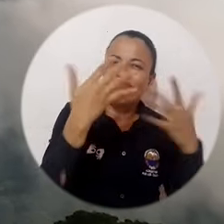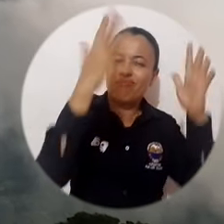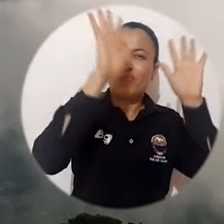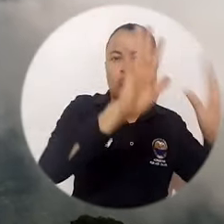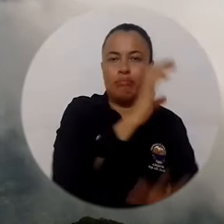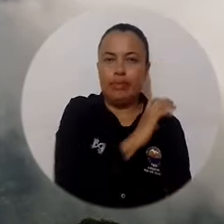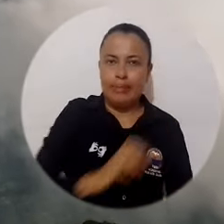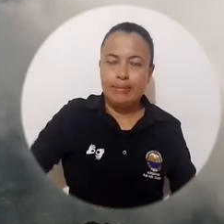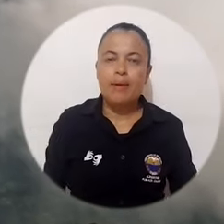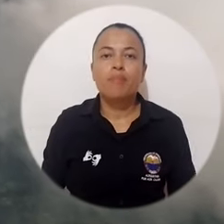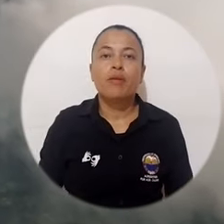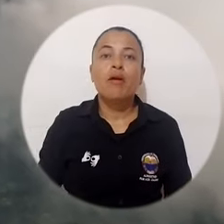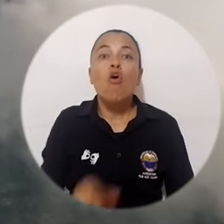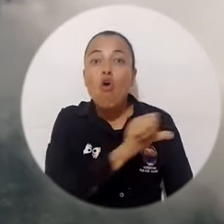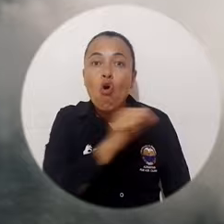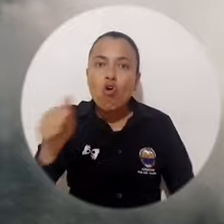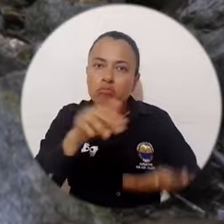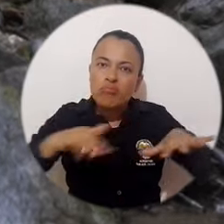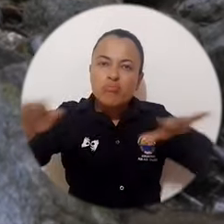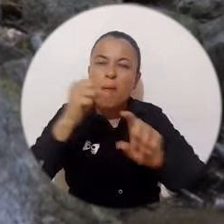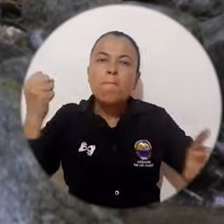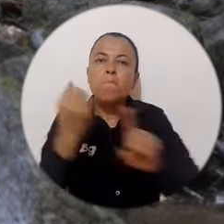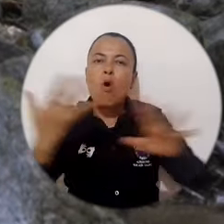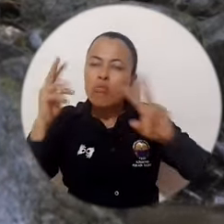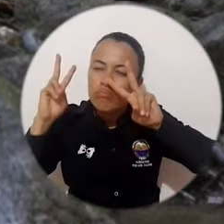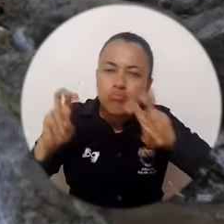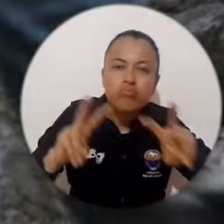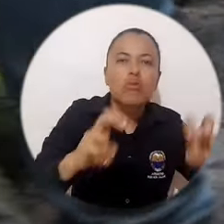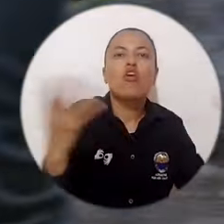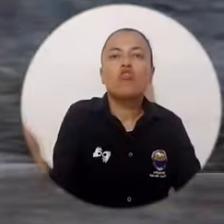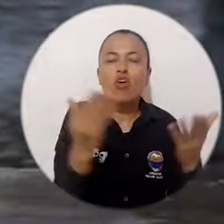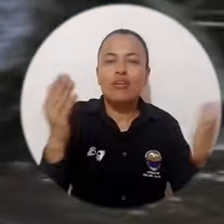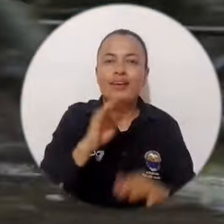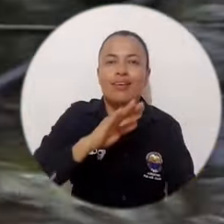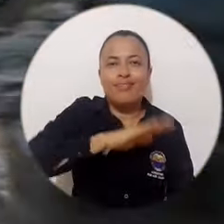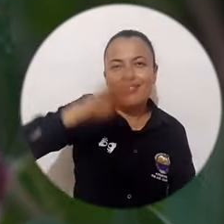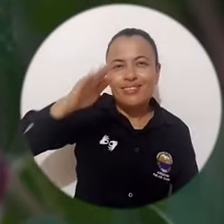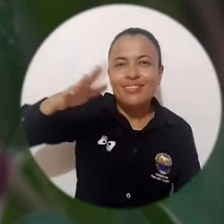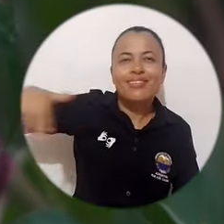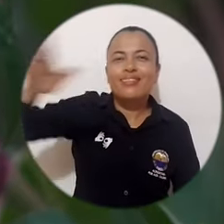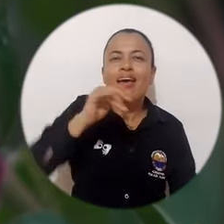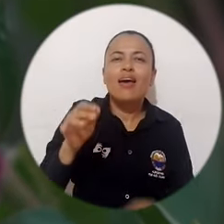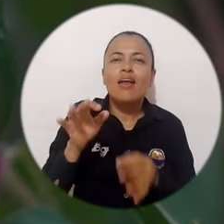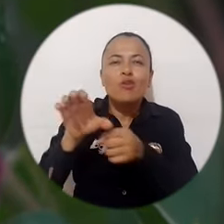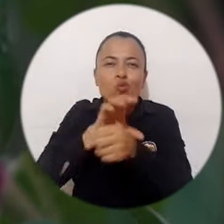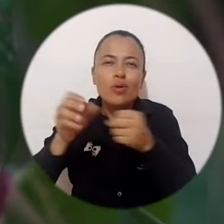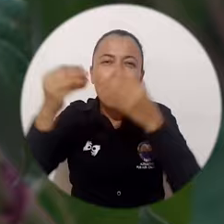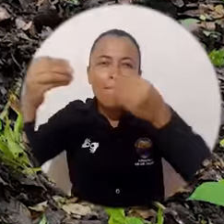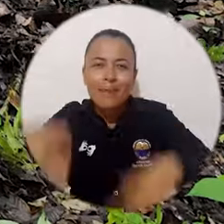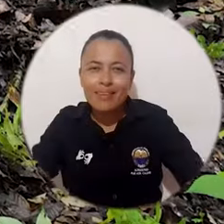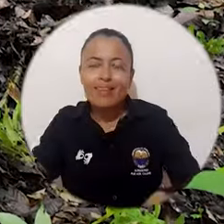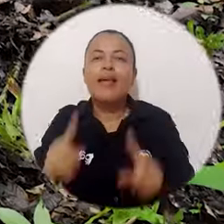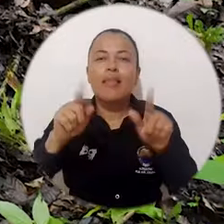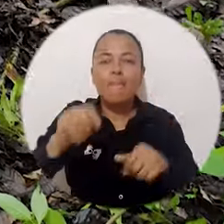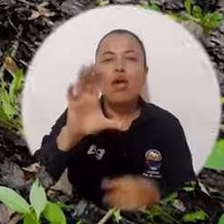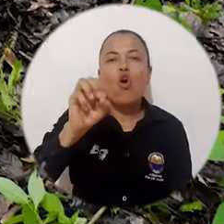Otro de los grandes territorios impactados a través de la investigación fueron las ciudades perdidas de la sierra, en la microcuenca del Congo, en el